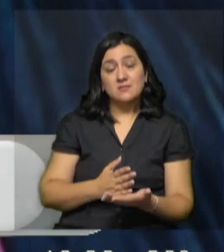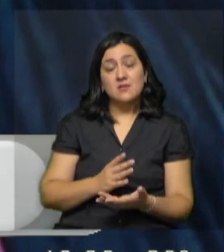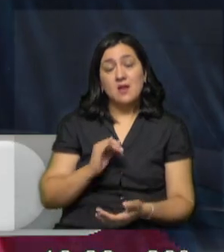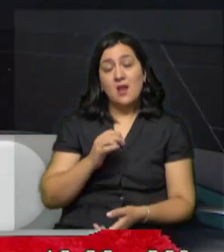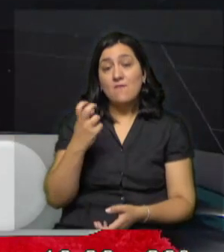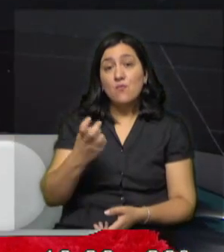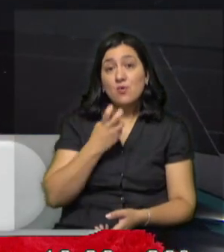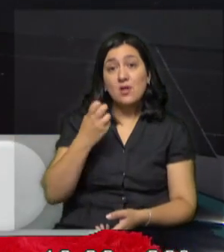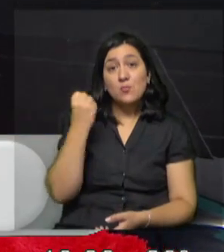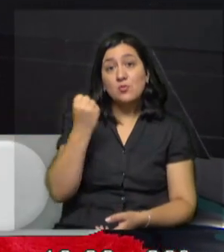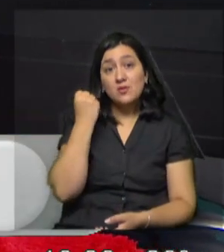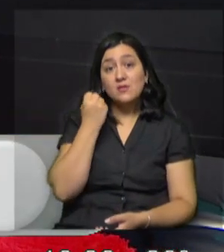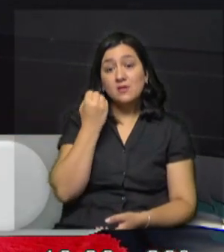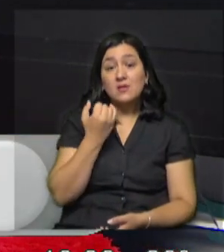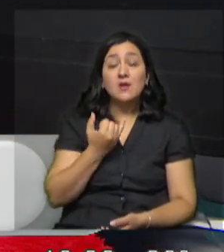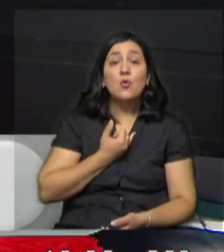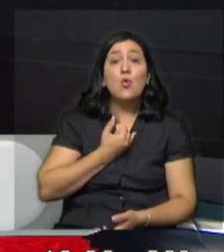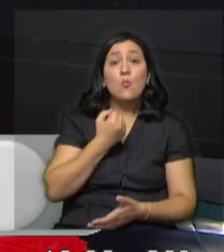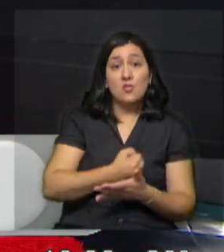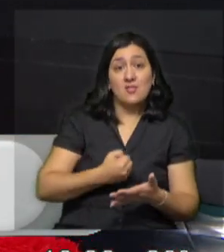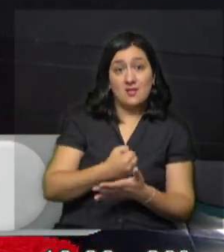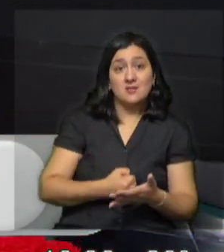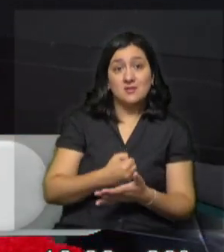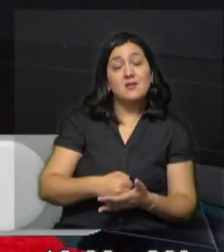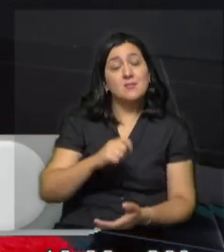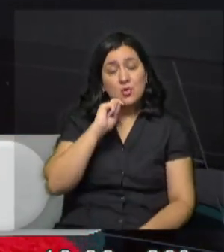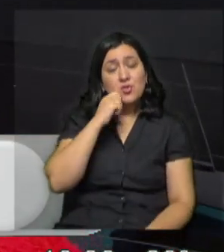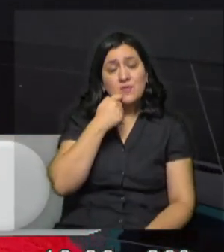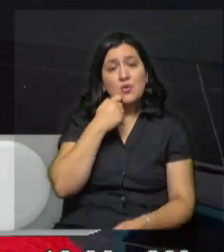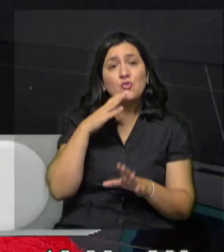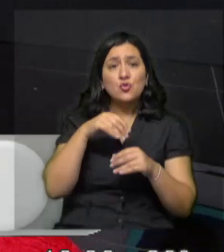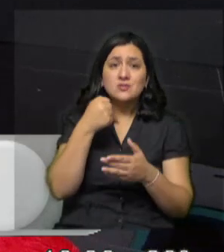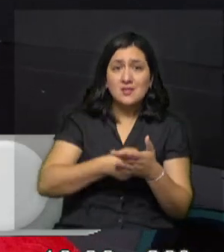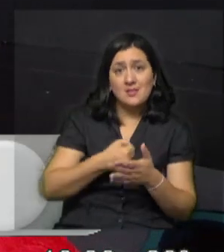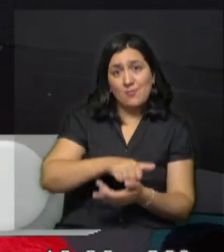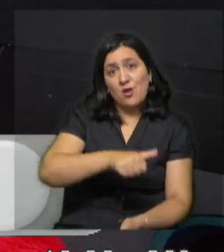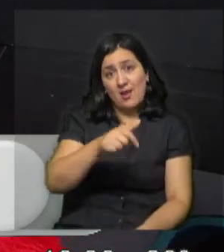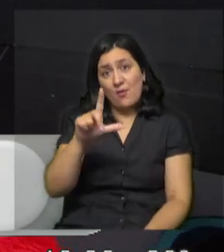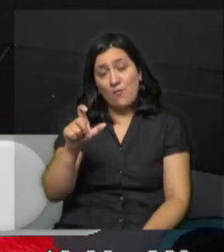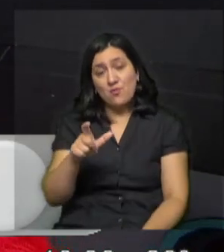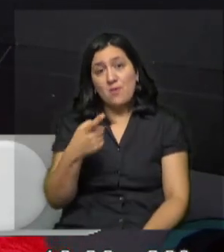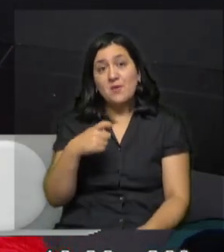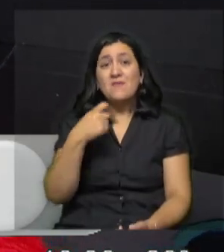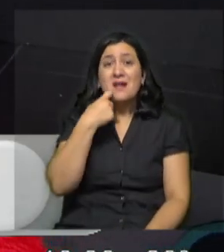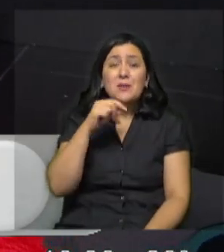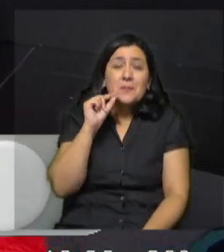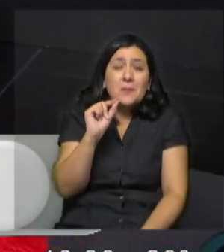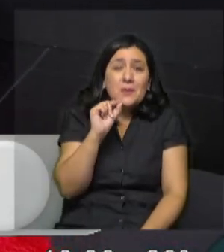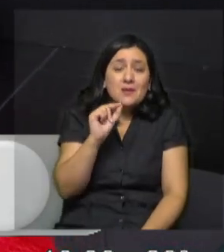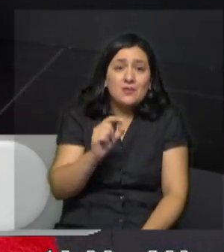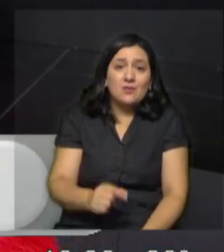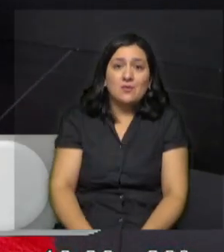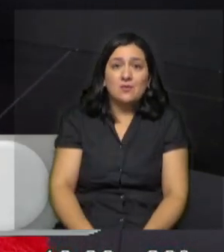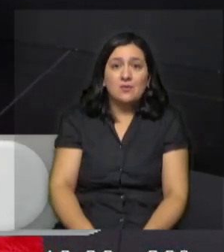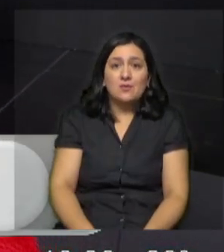lo intentás, y la verdad, es divino. Todos tratamos de ganar, pero bueno, faltó poco. Pero